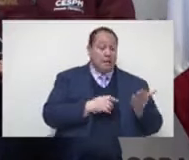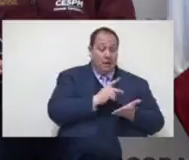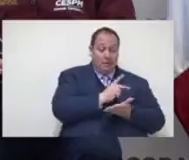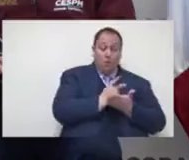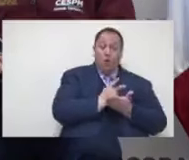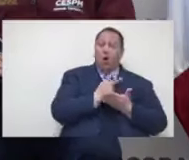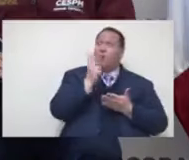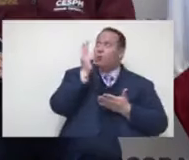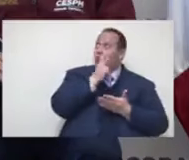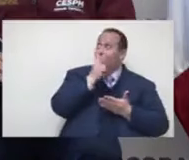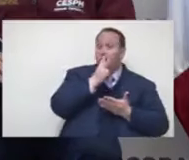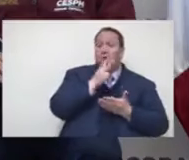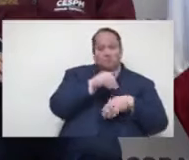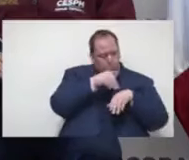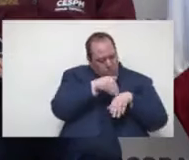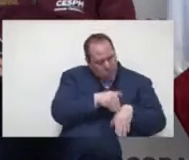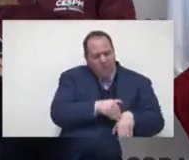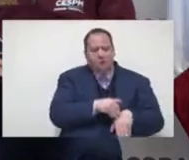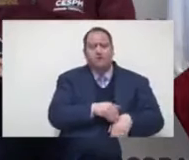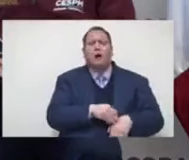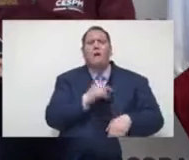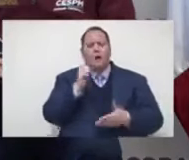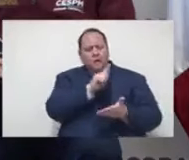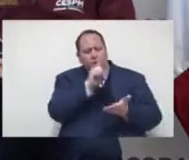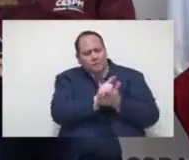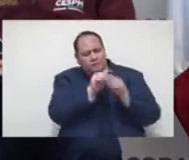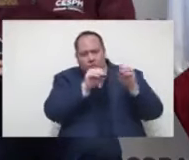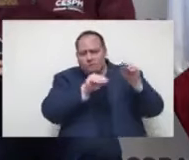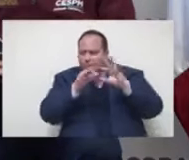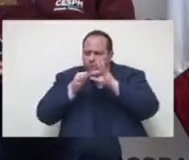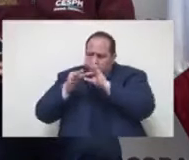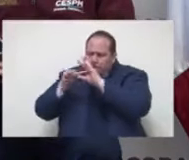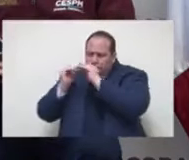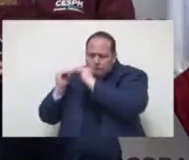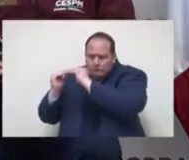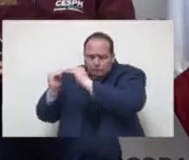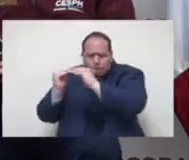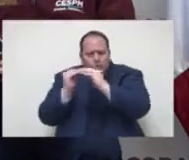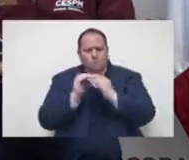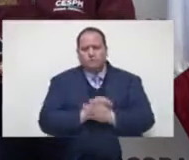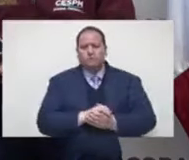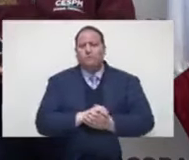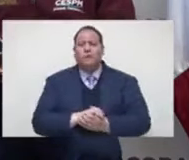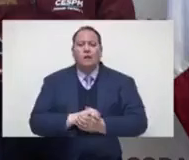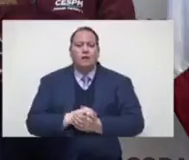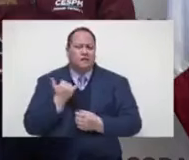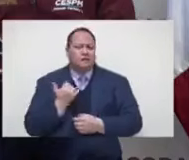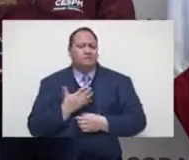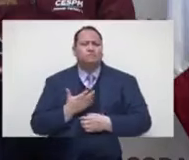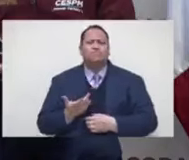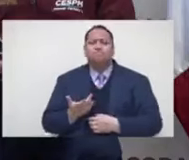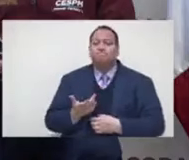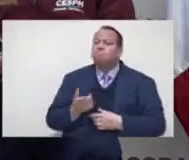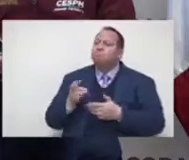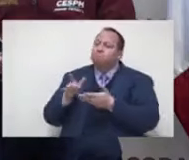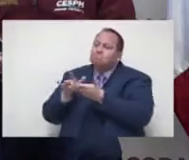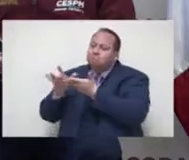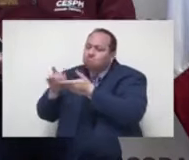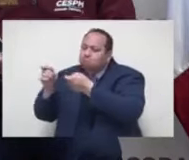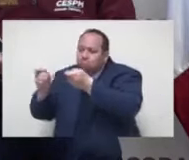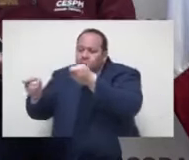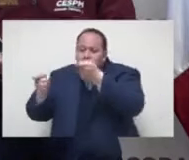ProAire a poder generar políticas públicas transversales y a poder generar los instrumentos que